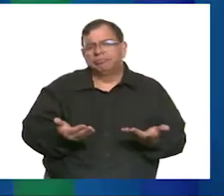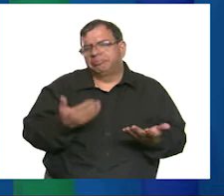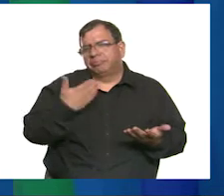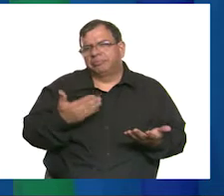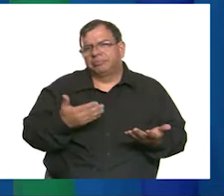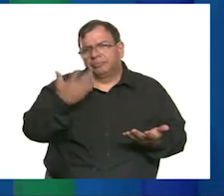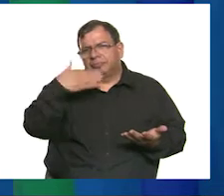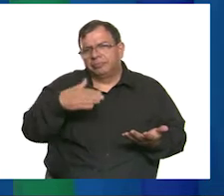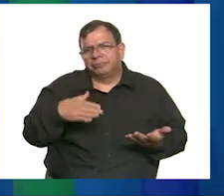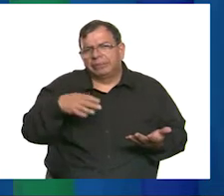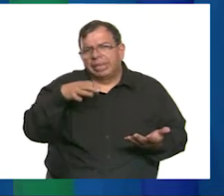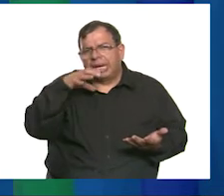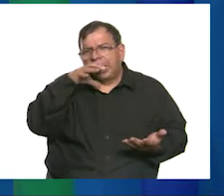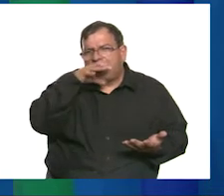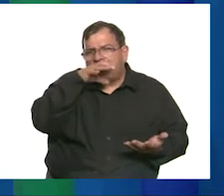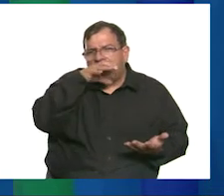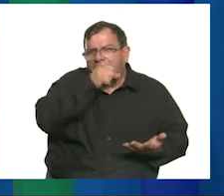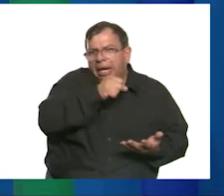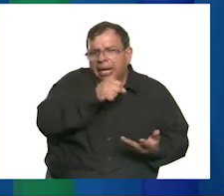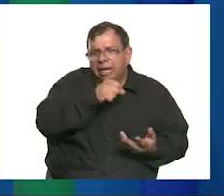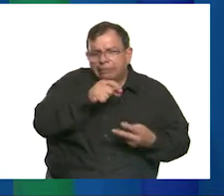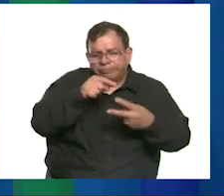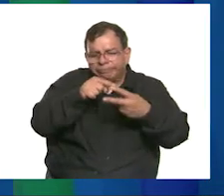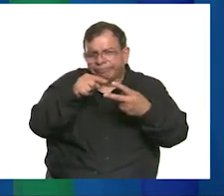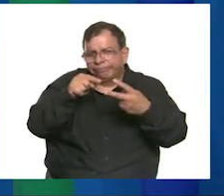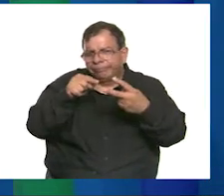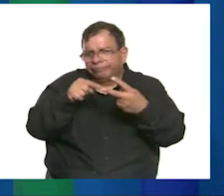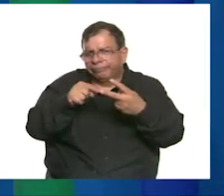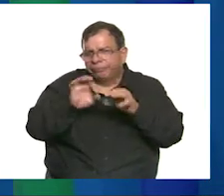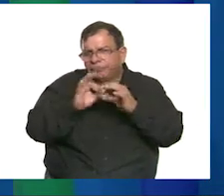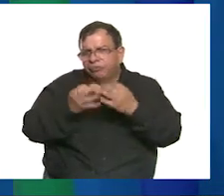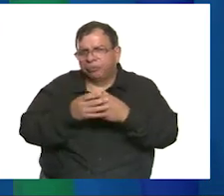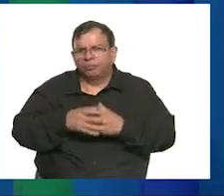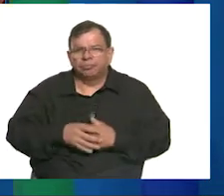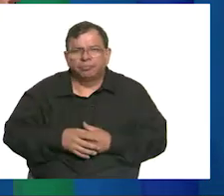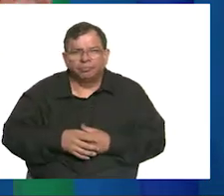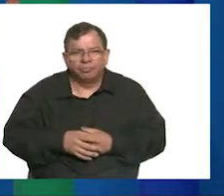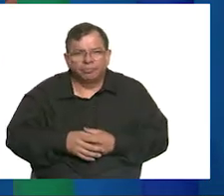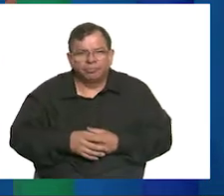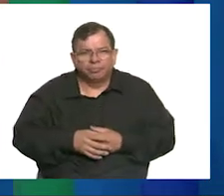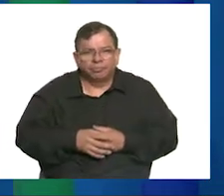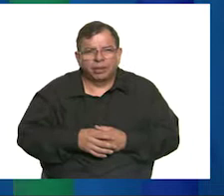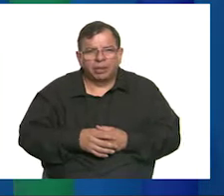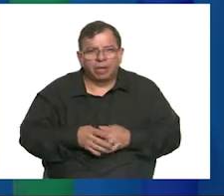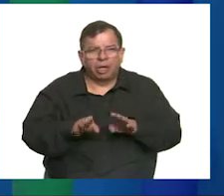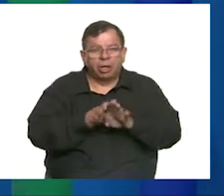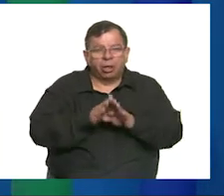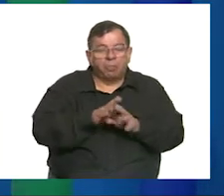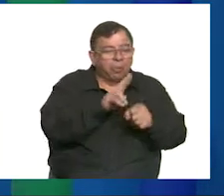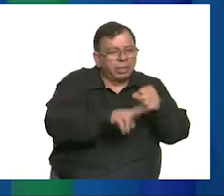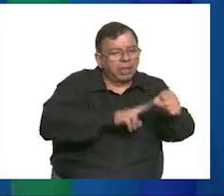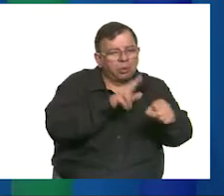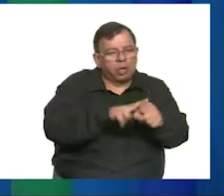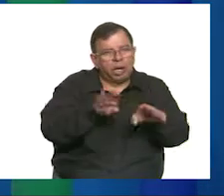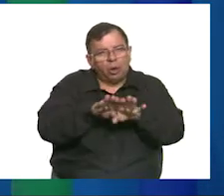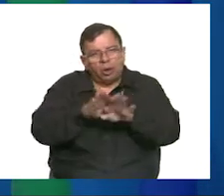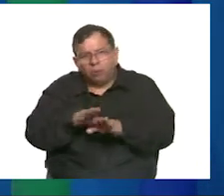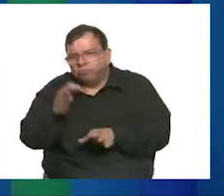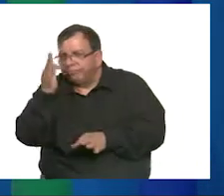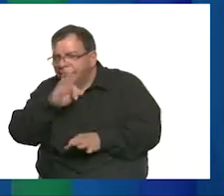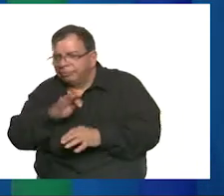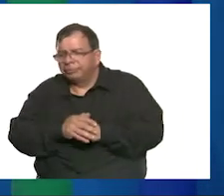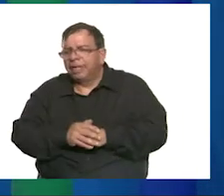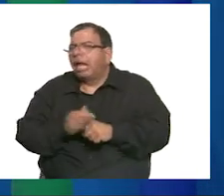también que el calor se produce de dos maneras únicamente: artificial y natural. Mira,